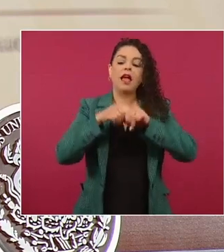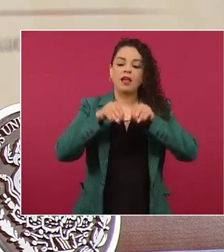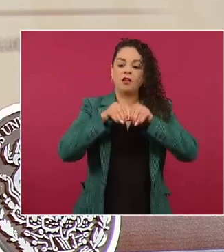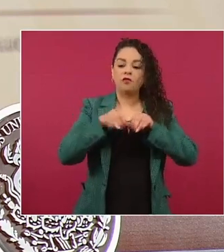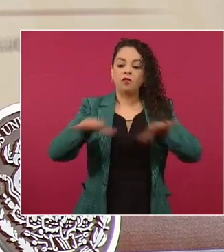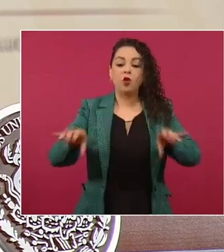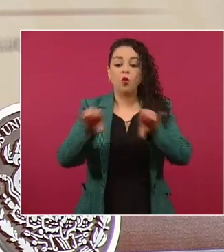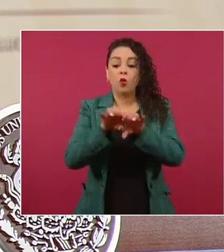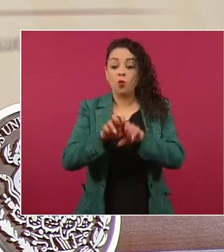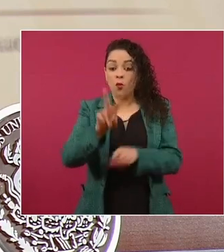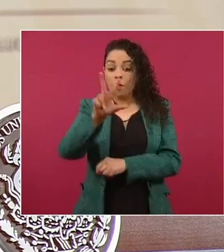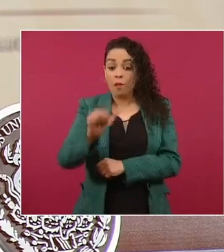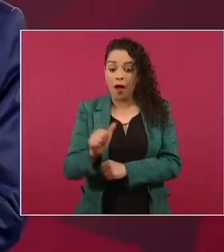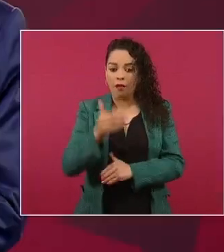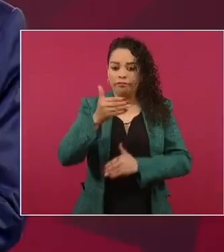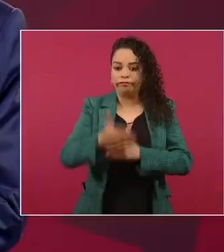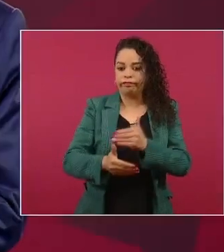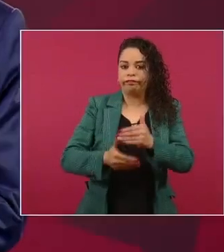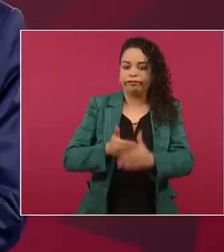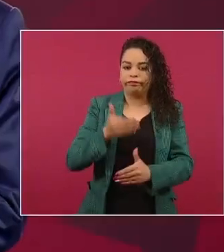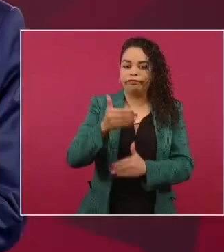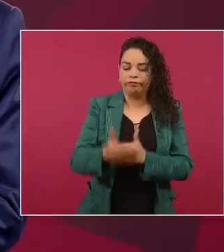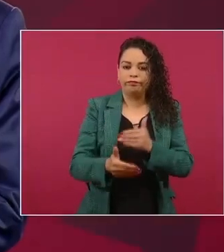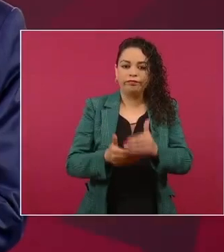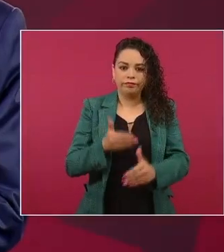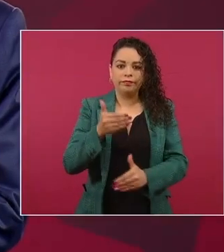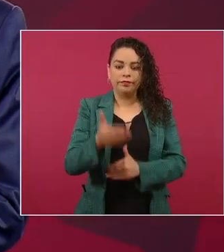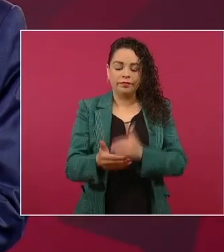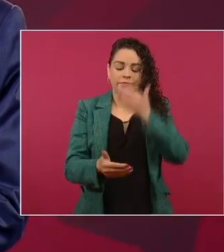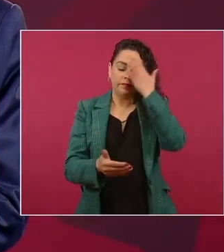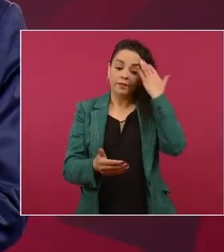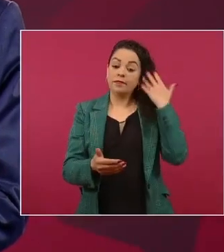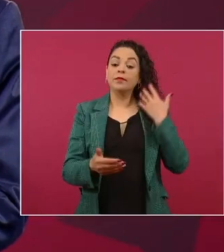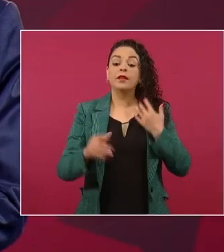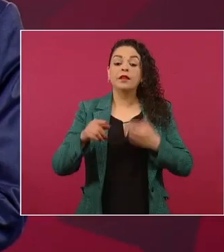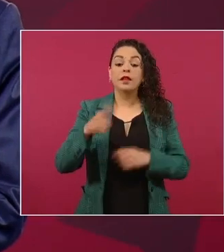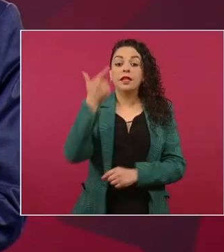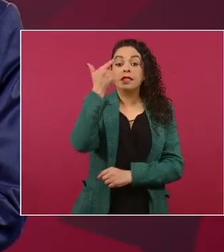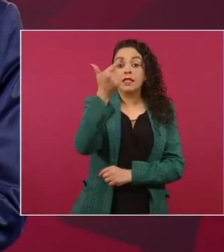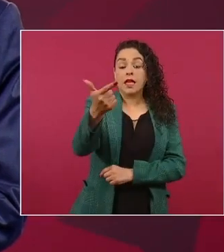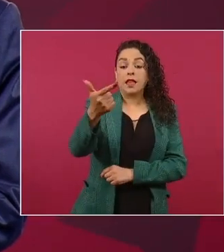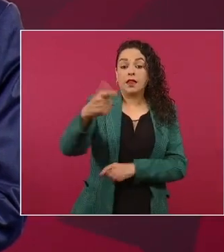cómo vamos. Son 7 tramos.